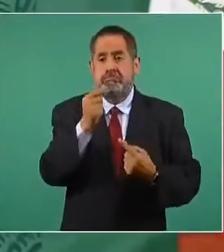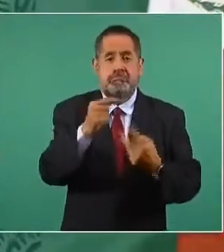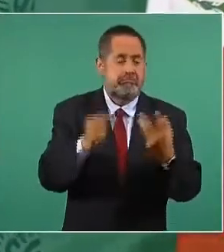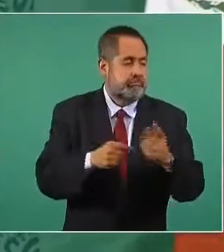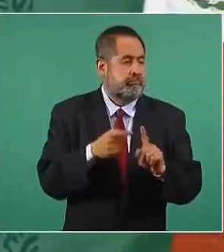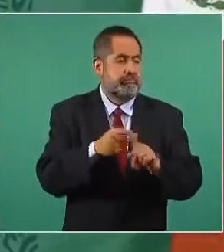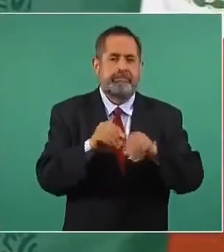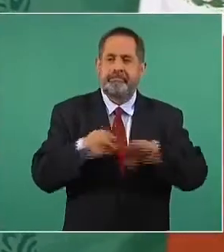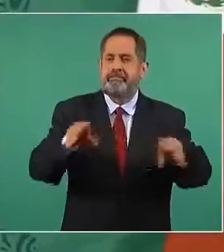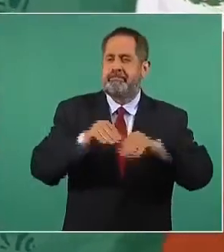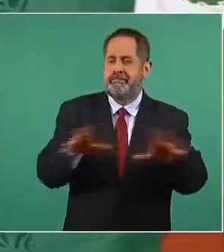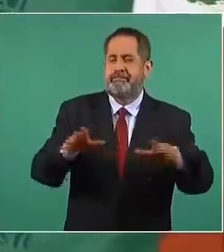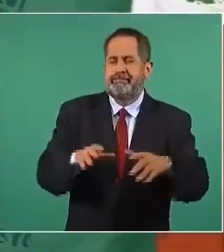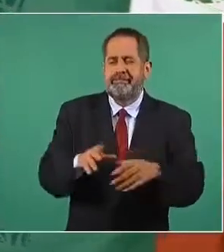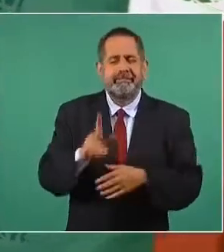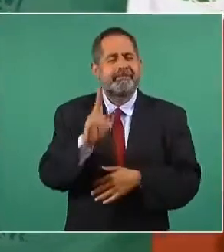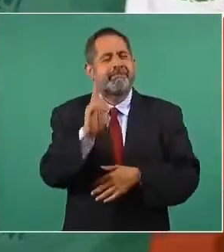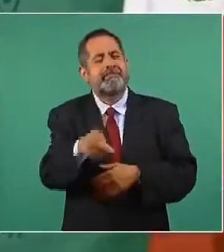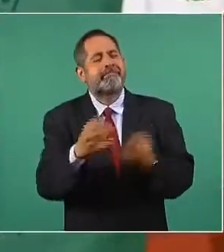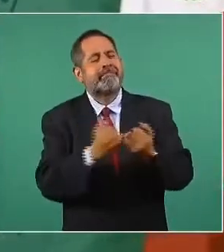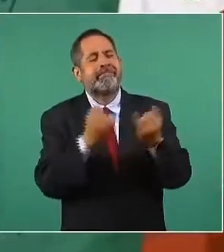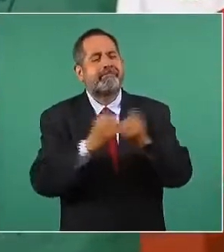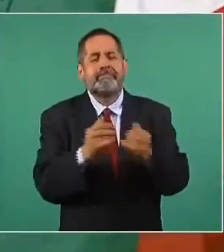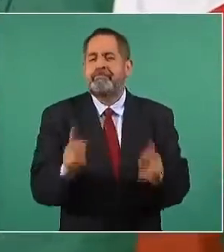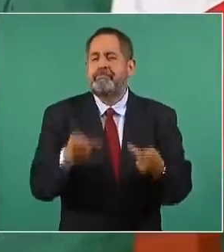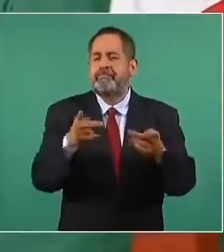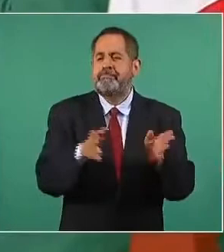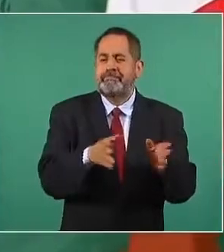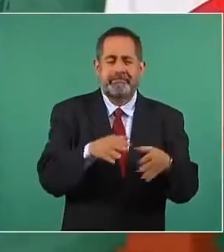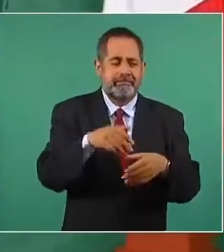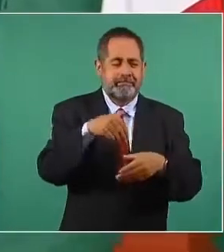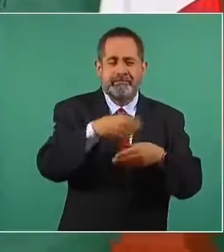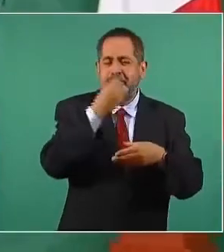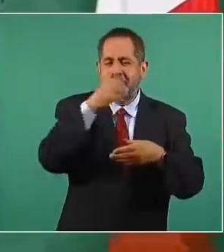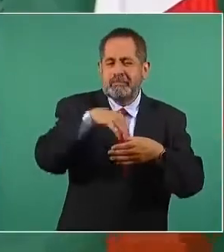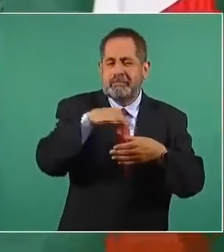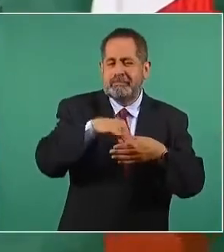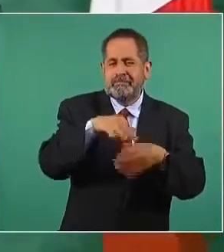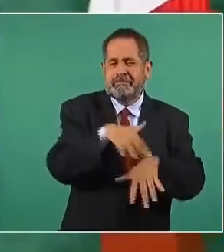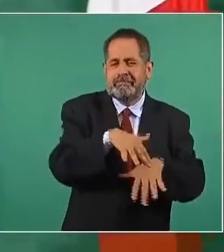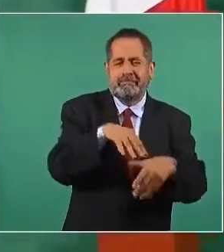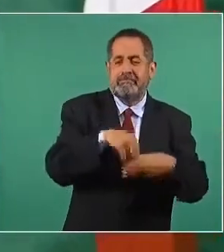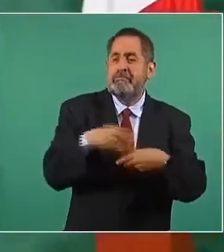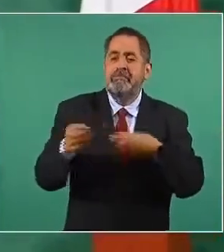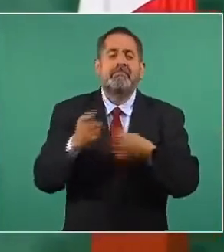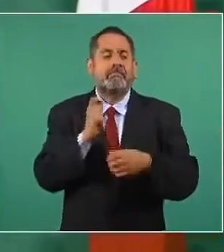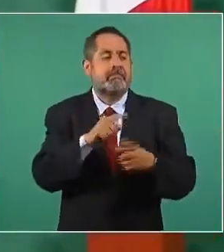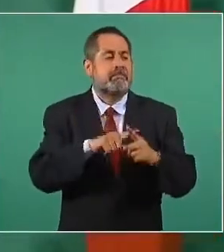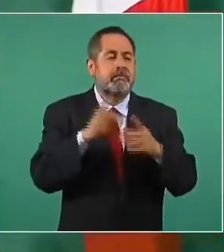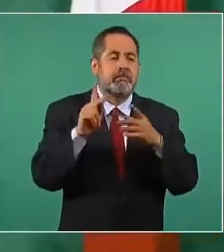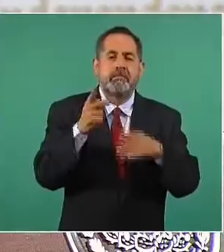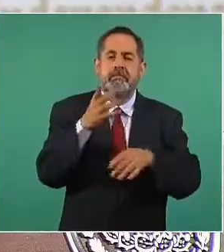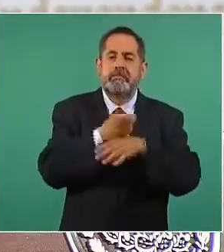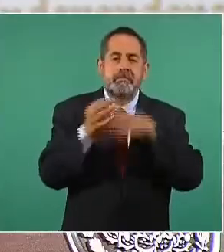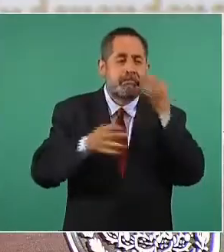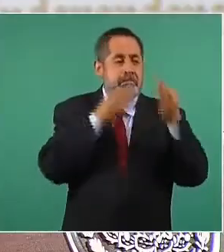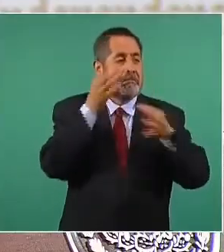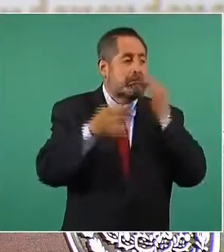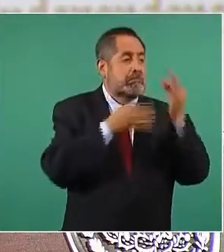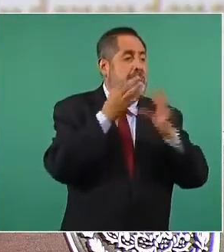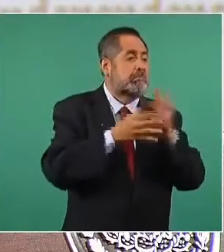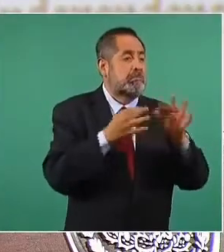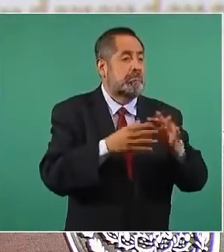como cuando se introduce un producto chatarra al mercado con publicidad. Pues eso ya no